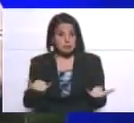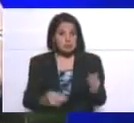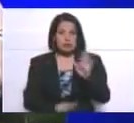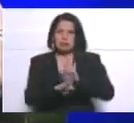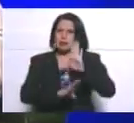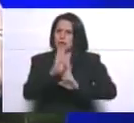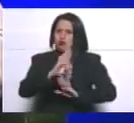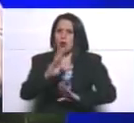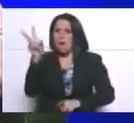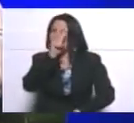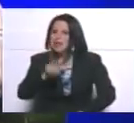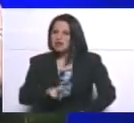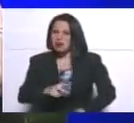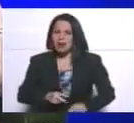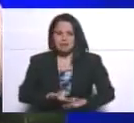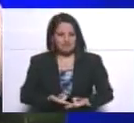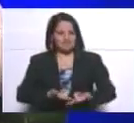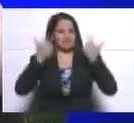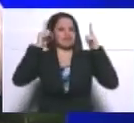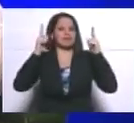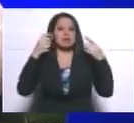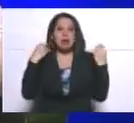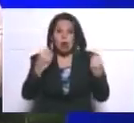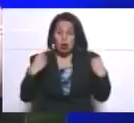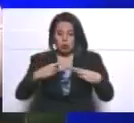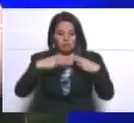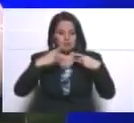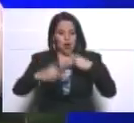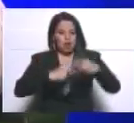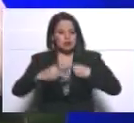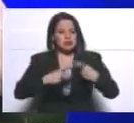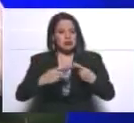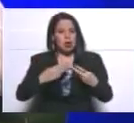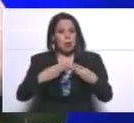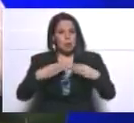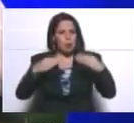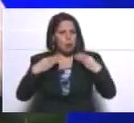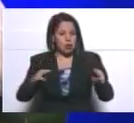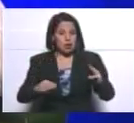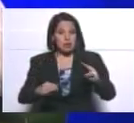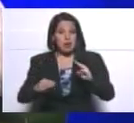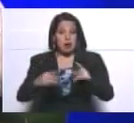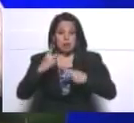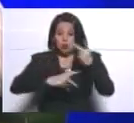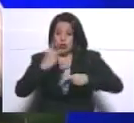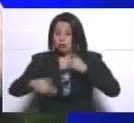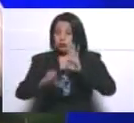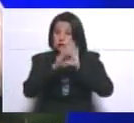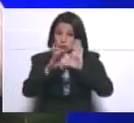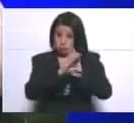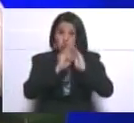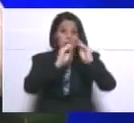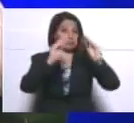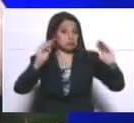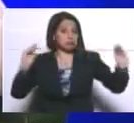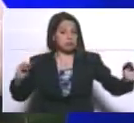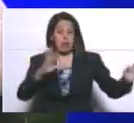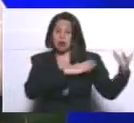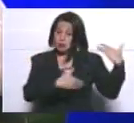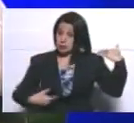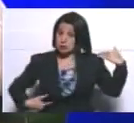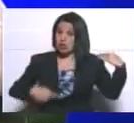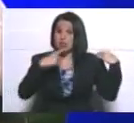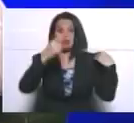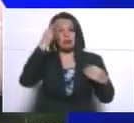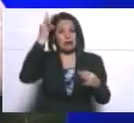Venezuela constituyente de hoy es eso, un proceso popular activado donde el poder constituyente originario fue convocado, el presidente le dijo, creo